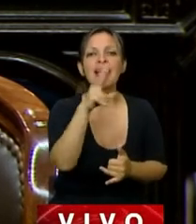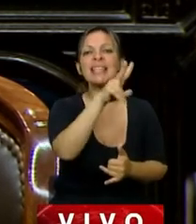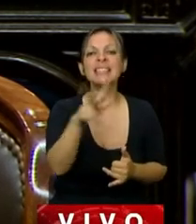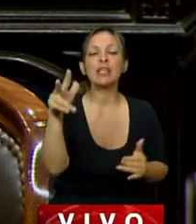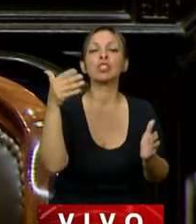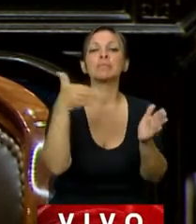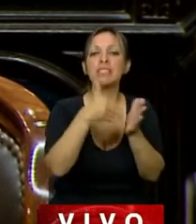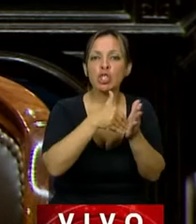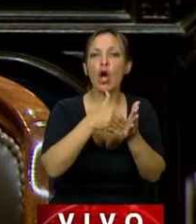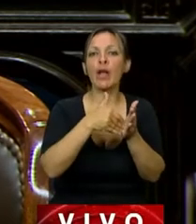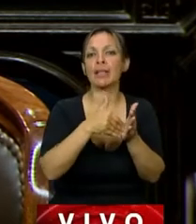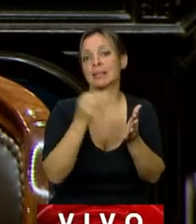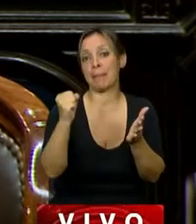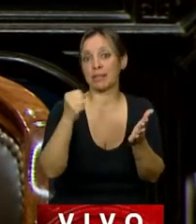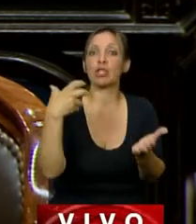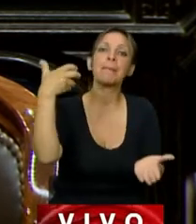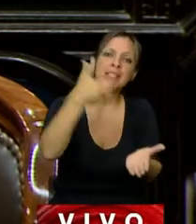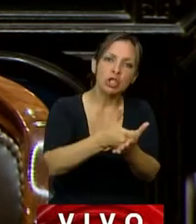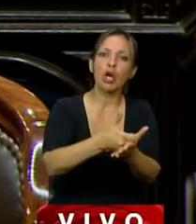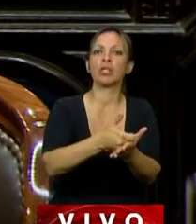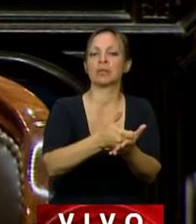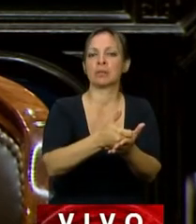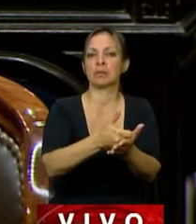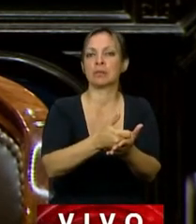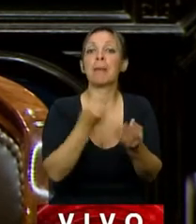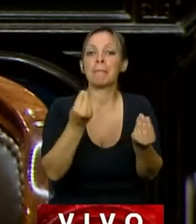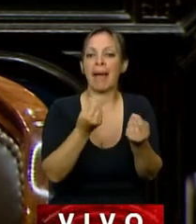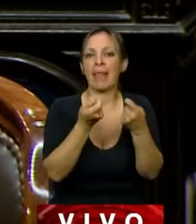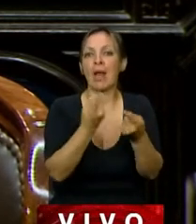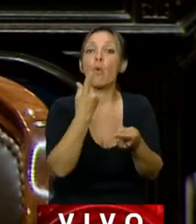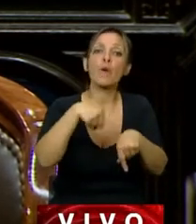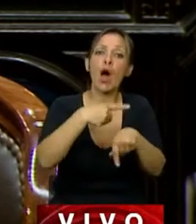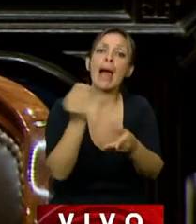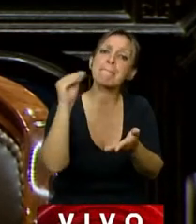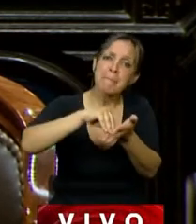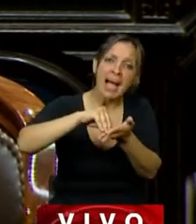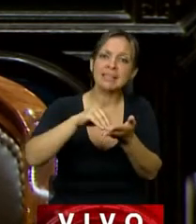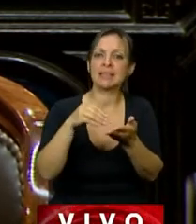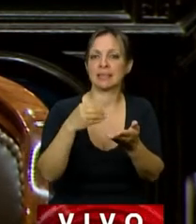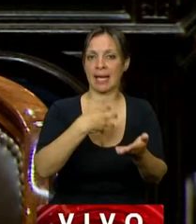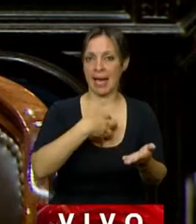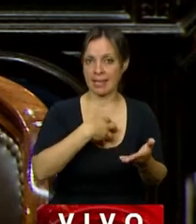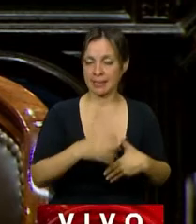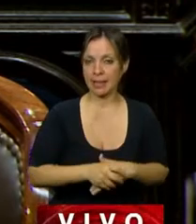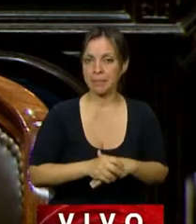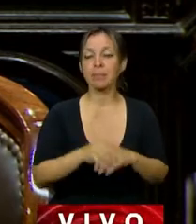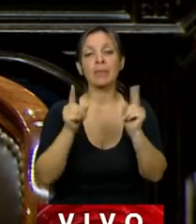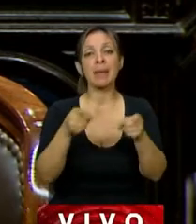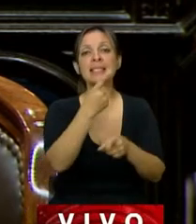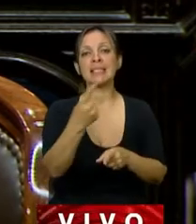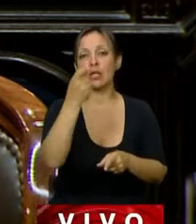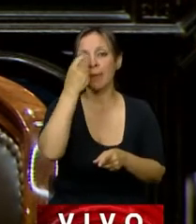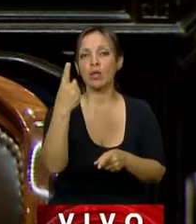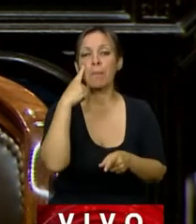45.300 millones de inversión para una hora más de clase, porque además hay 121